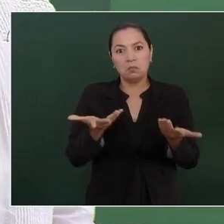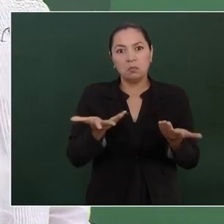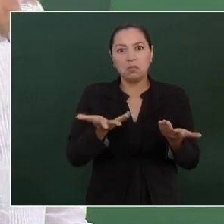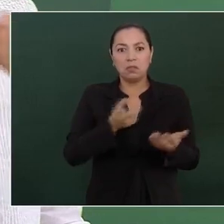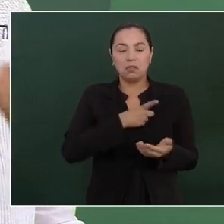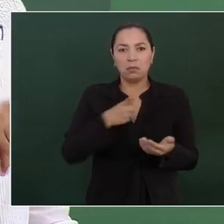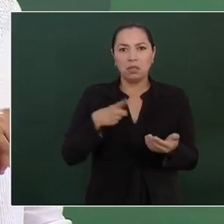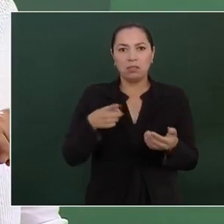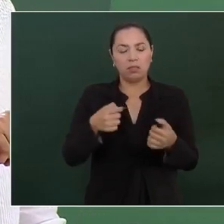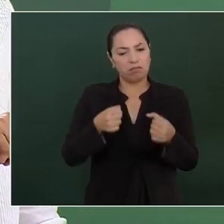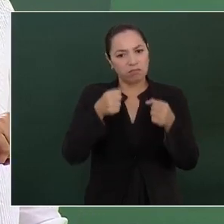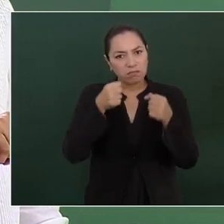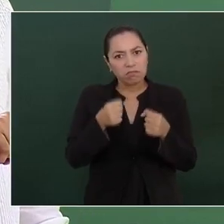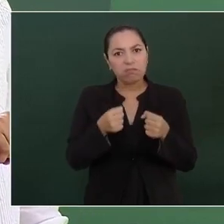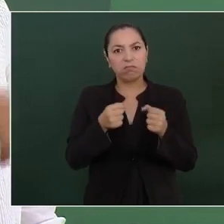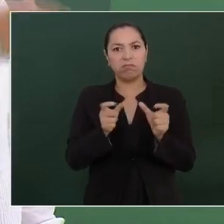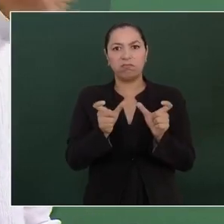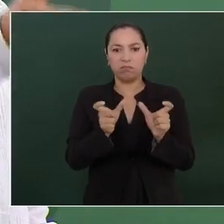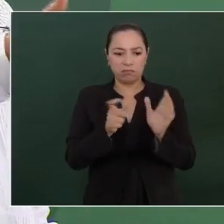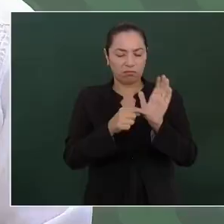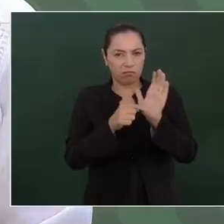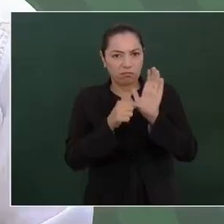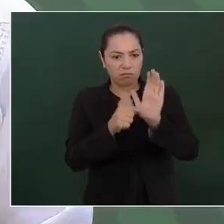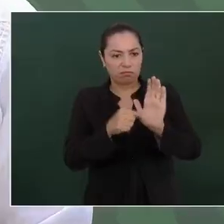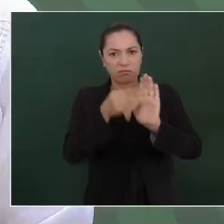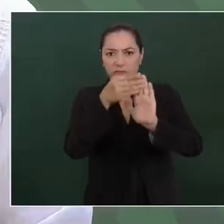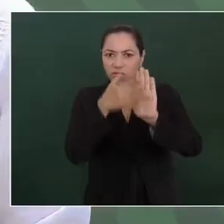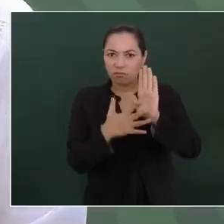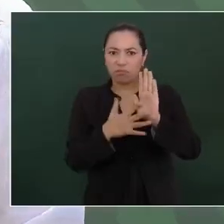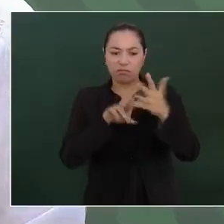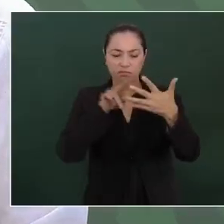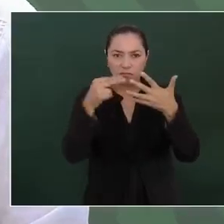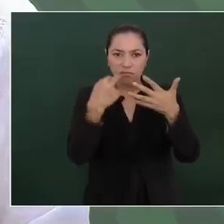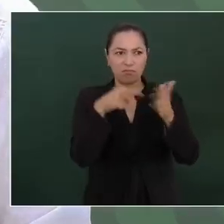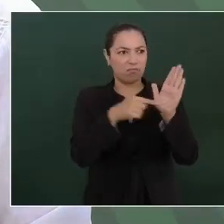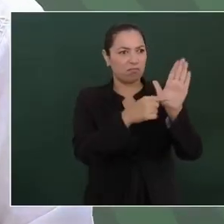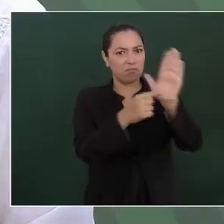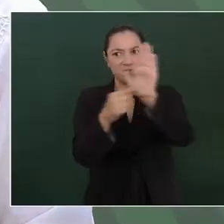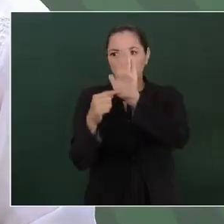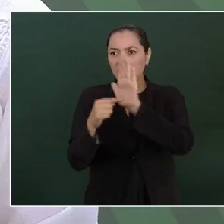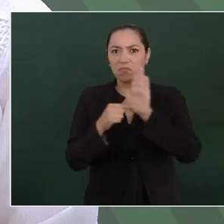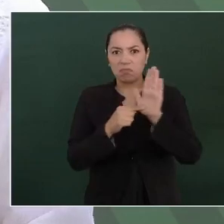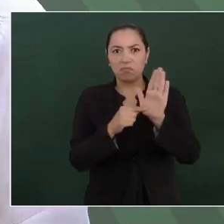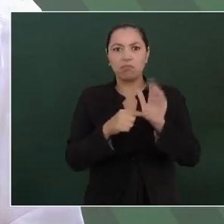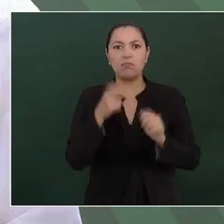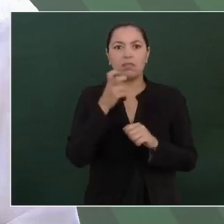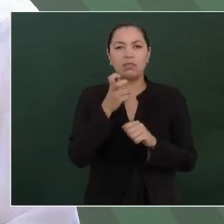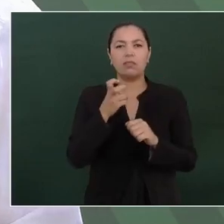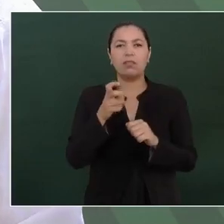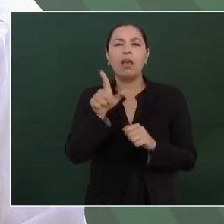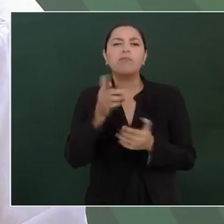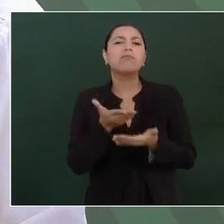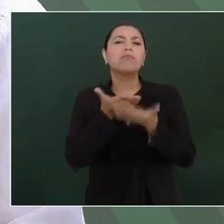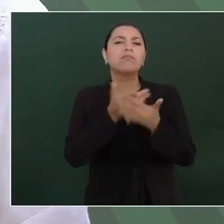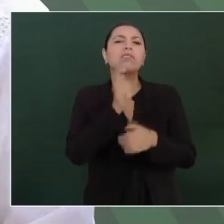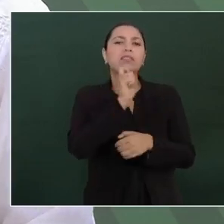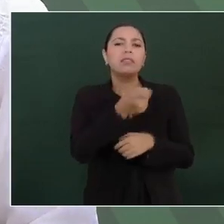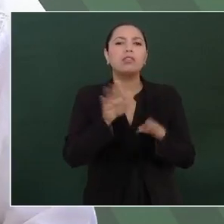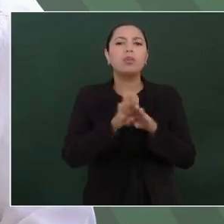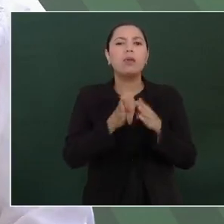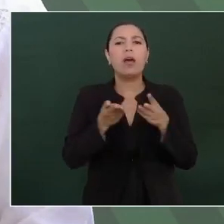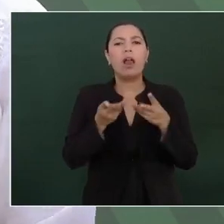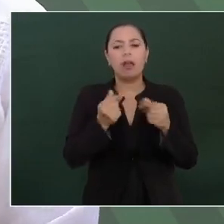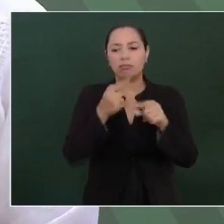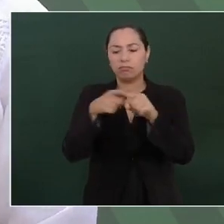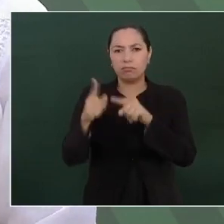garantizar la transparencia. Les solicitaban información sobre el gasto del Instituto